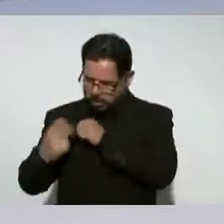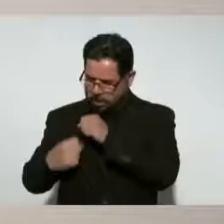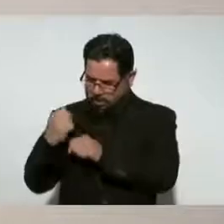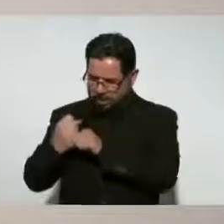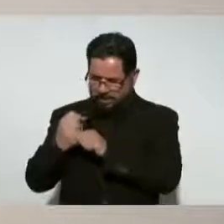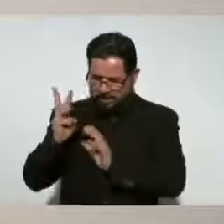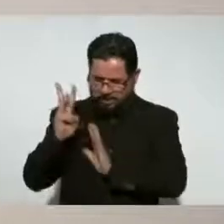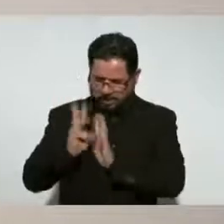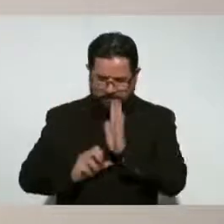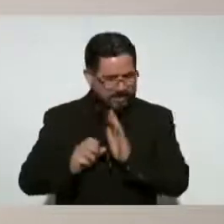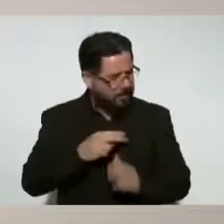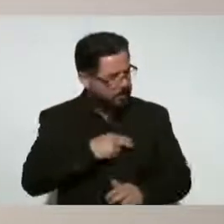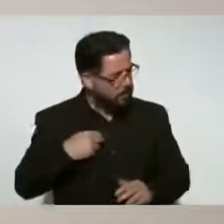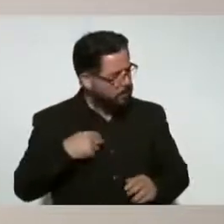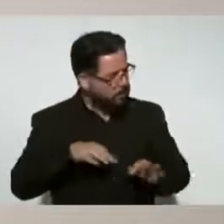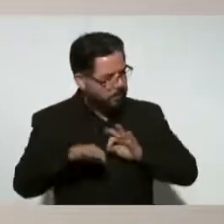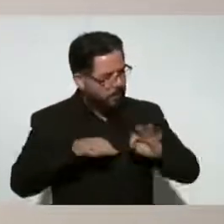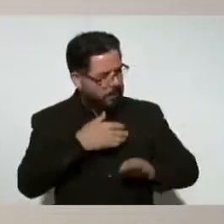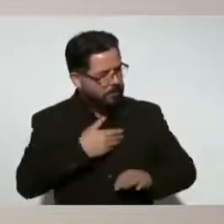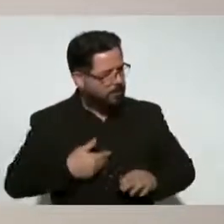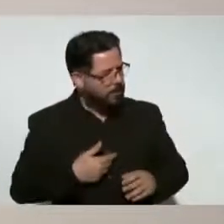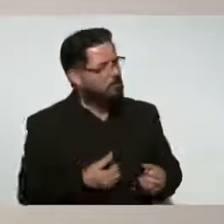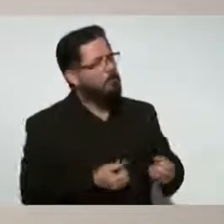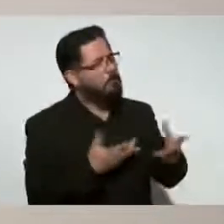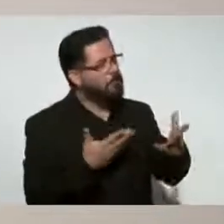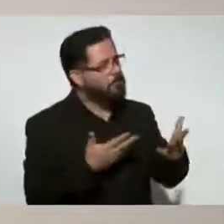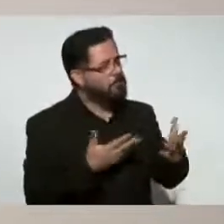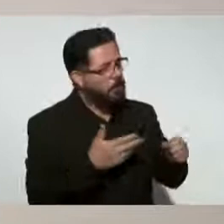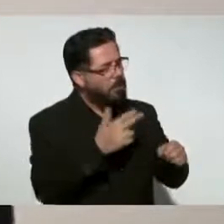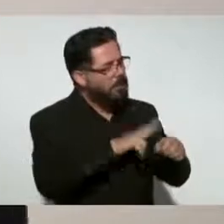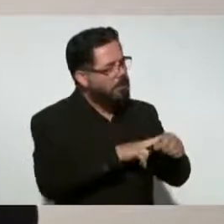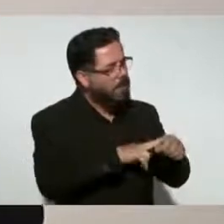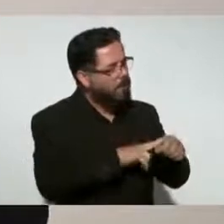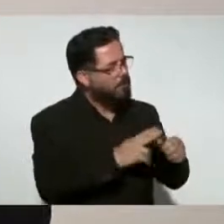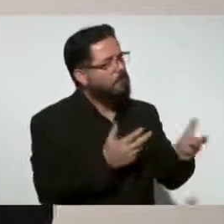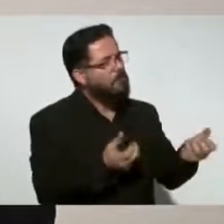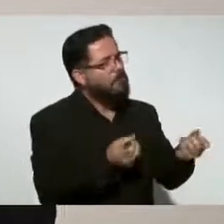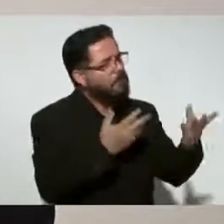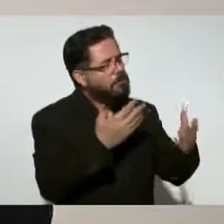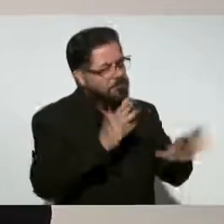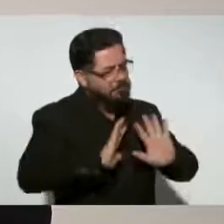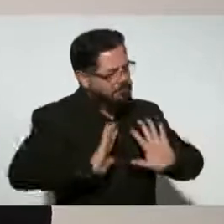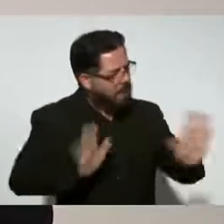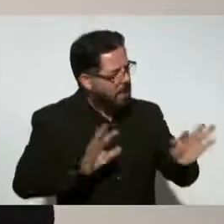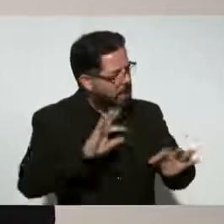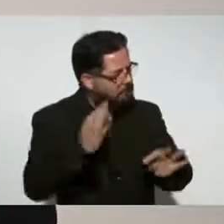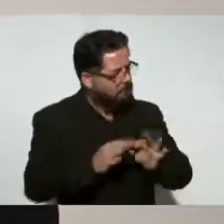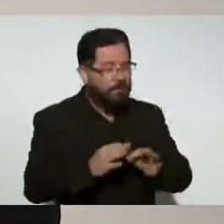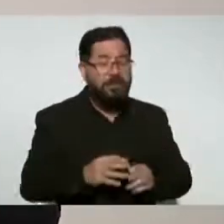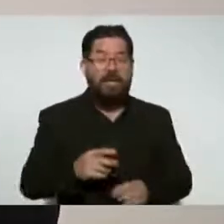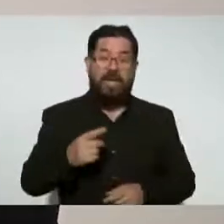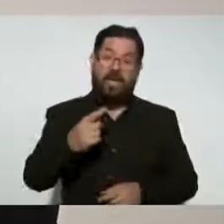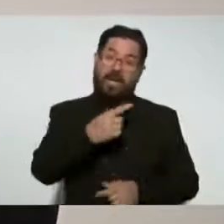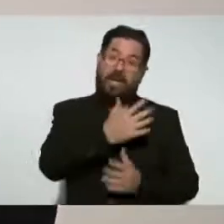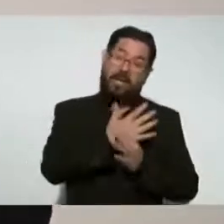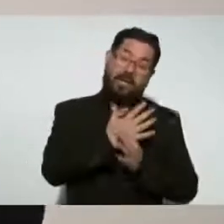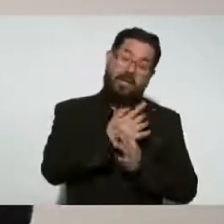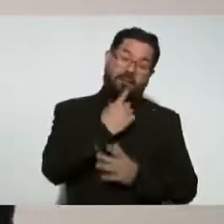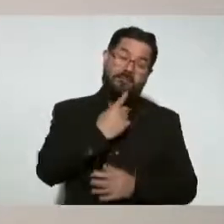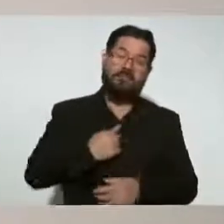2 años y 3 meses que llevamos en la presidencia. Y me asegura que hemos